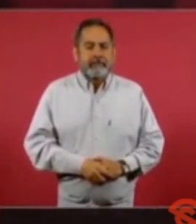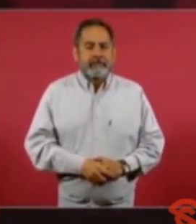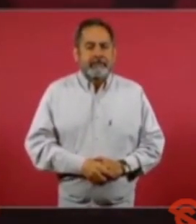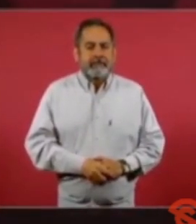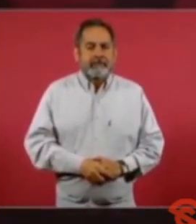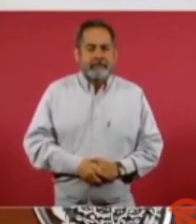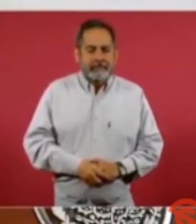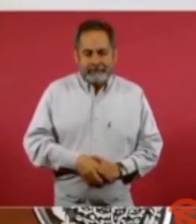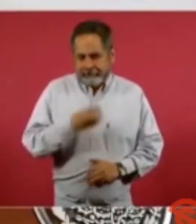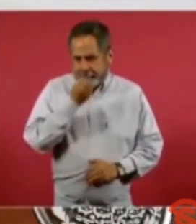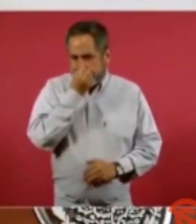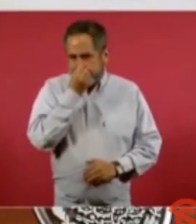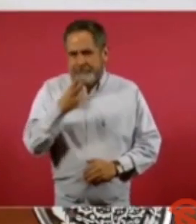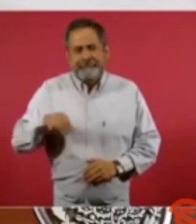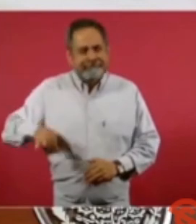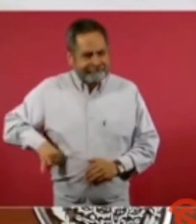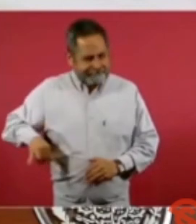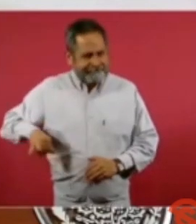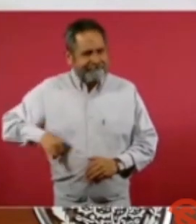Es interesante lo que está